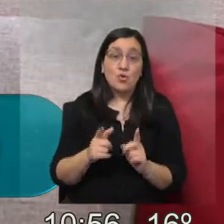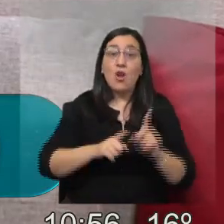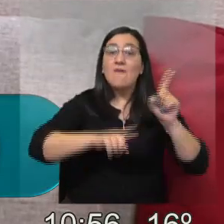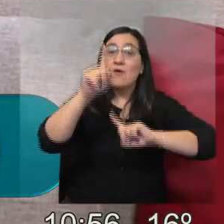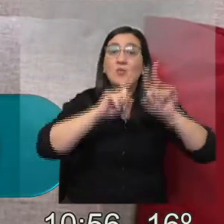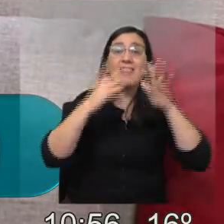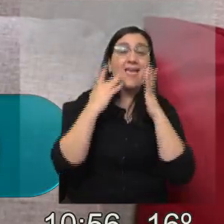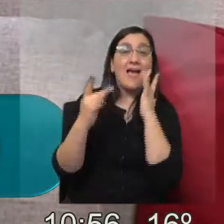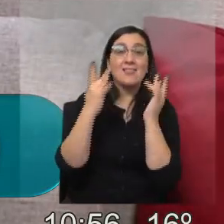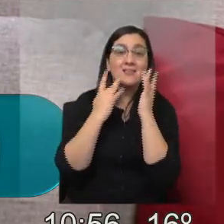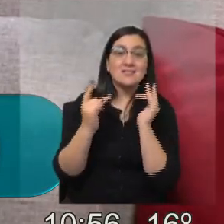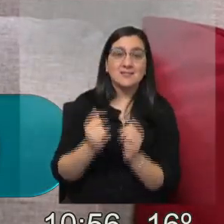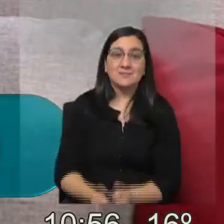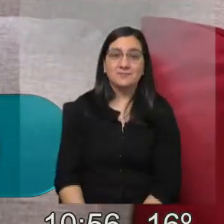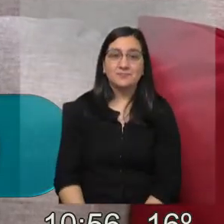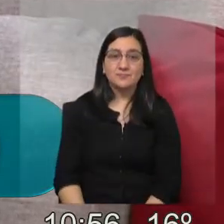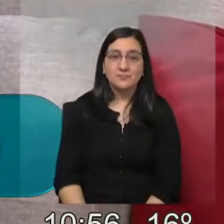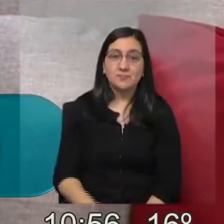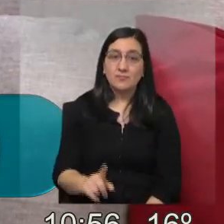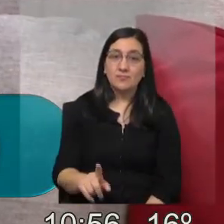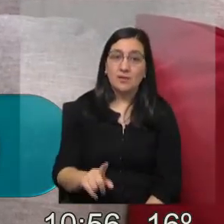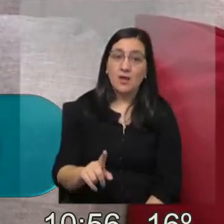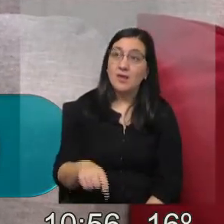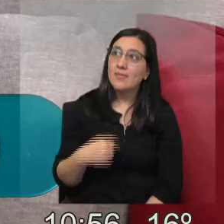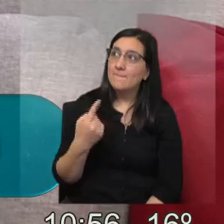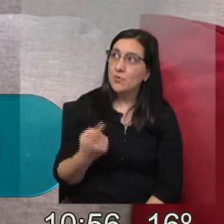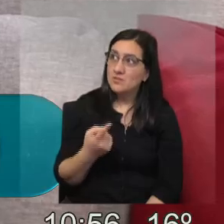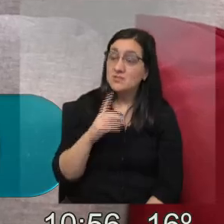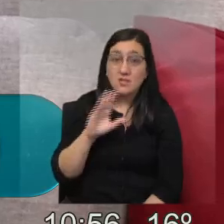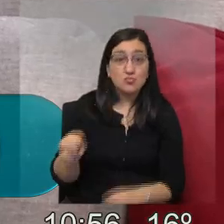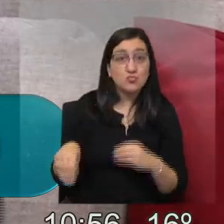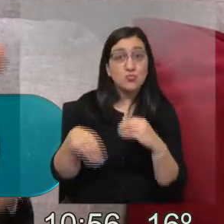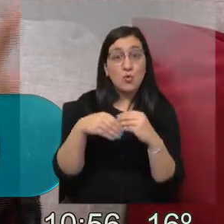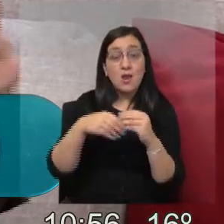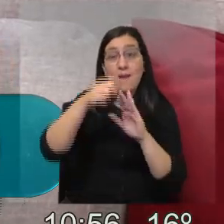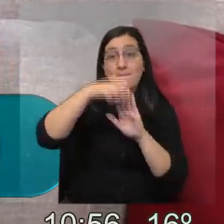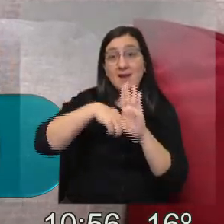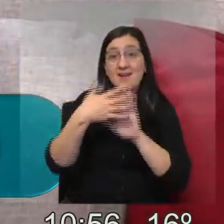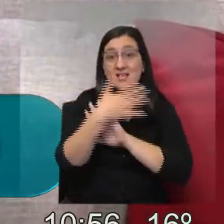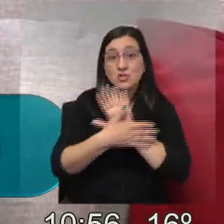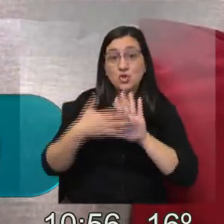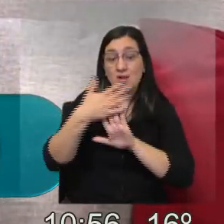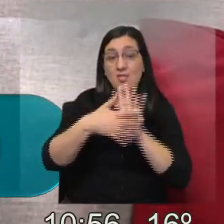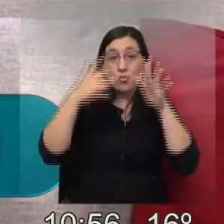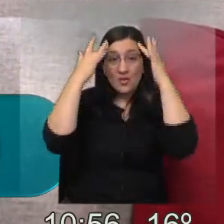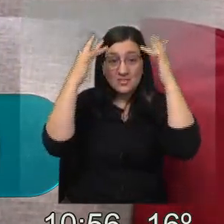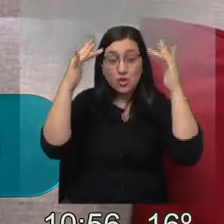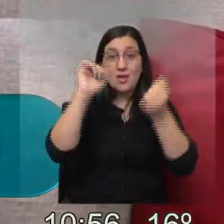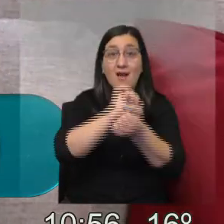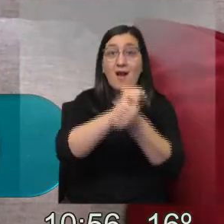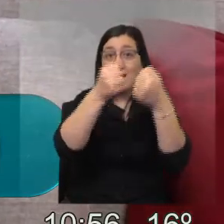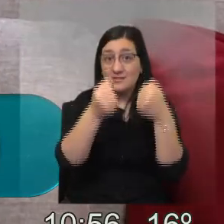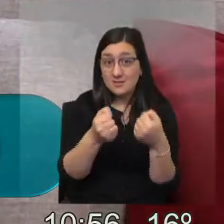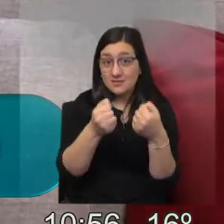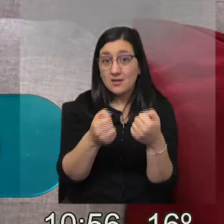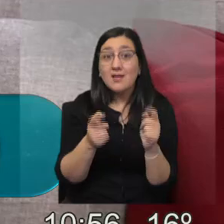Facultad de Artes. Y luego se sumó el Plan Nacional de Educación en Cárceles,